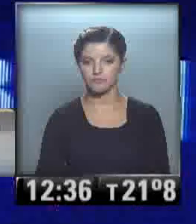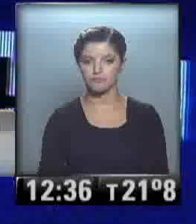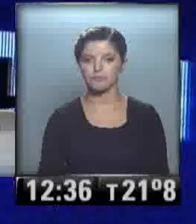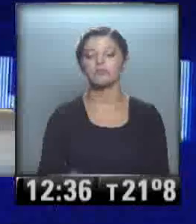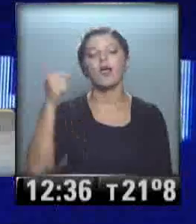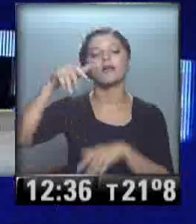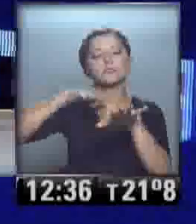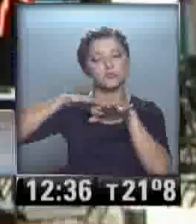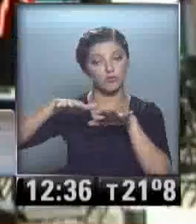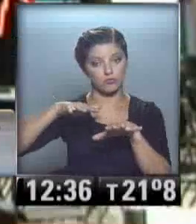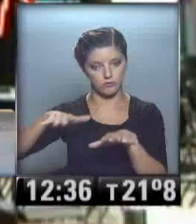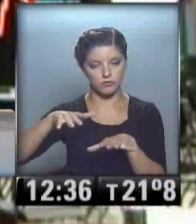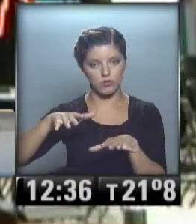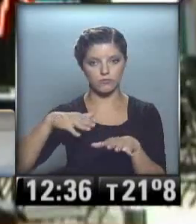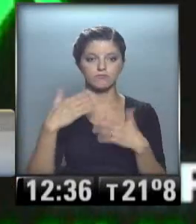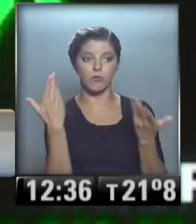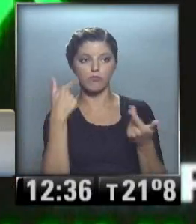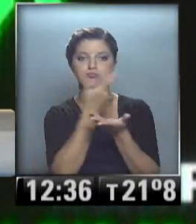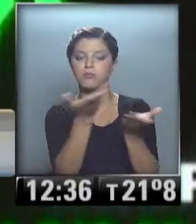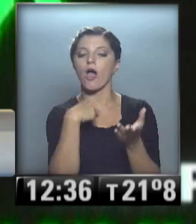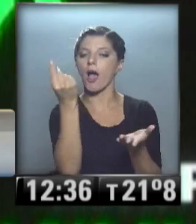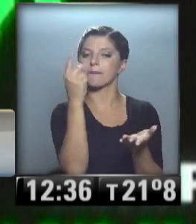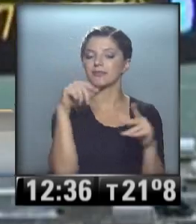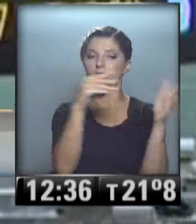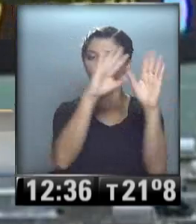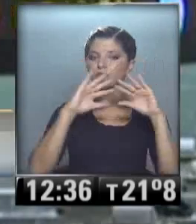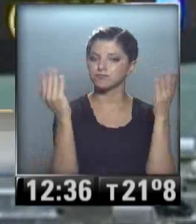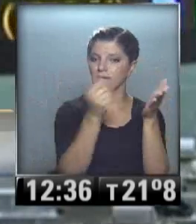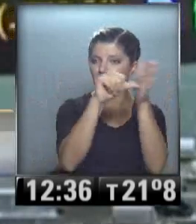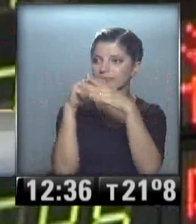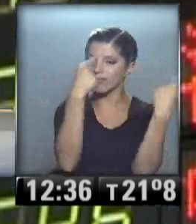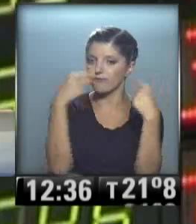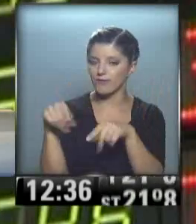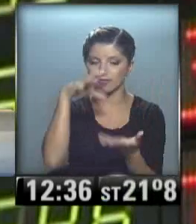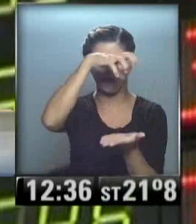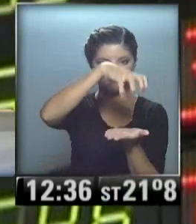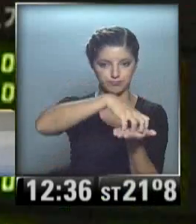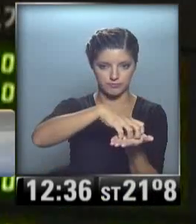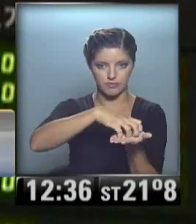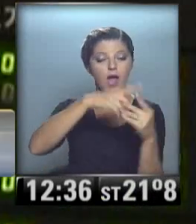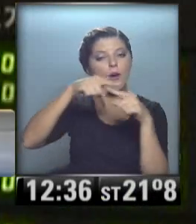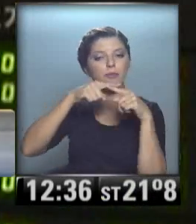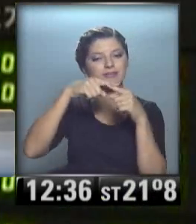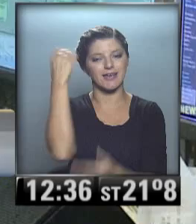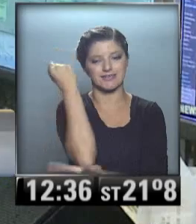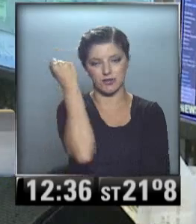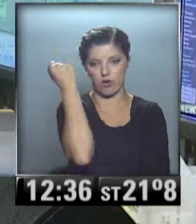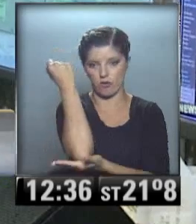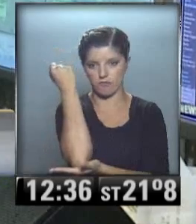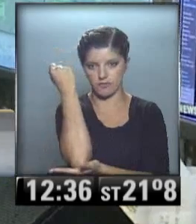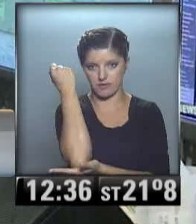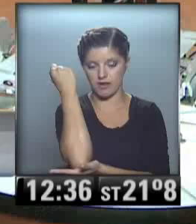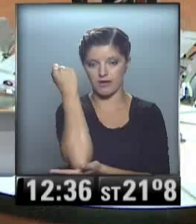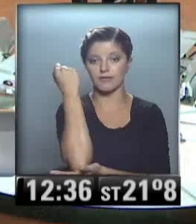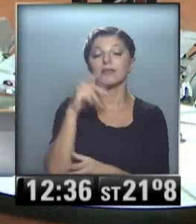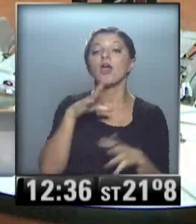Esta preeminencia les otorgó a los capitales financieros concentrados una centralidad en las políticas económicas en toda esta etapa, de